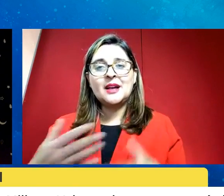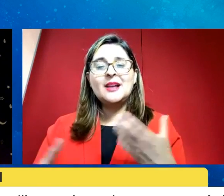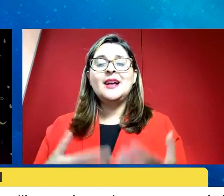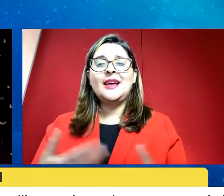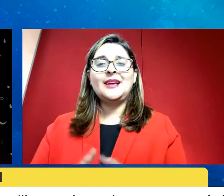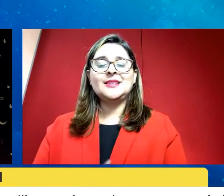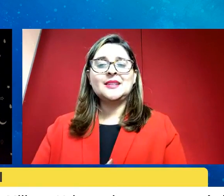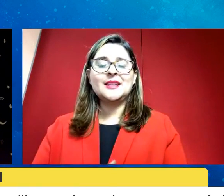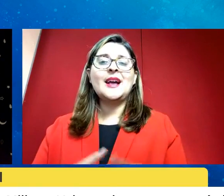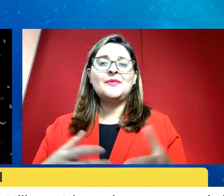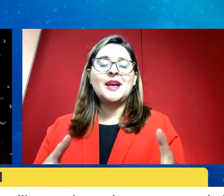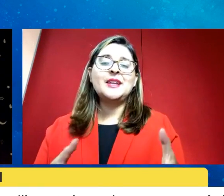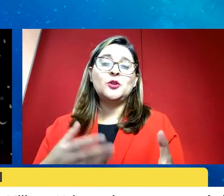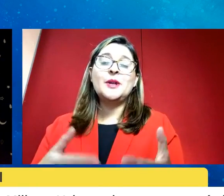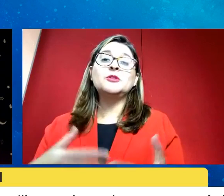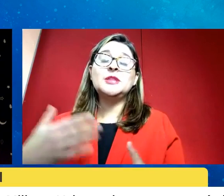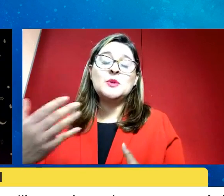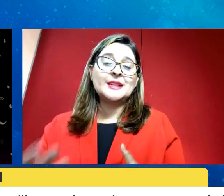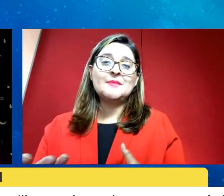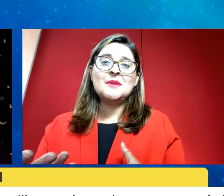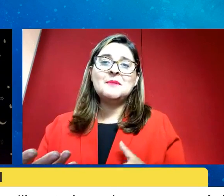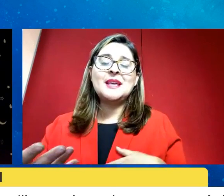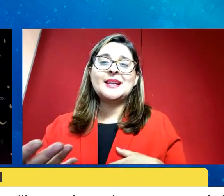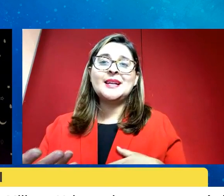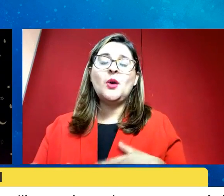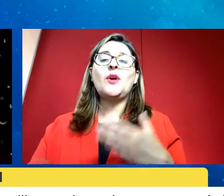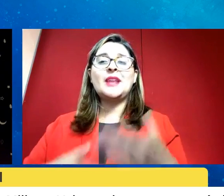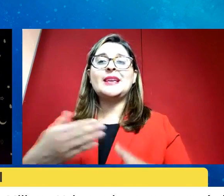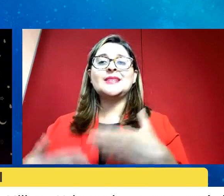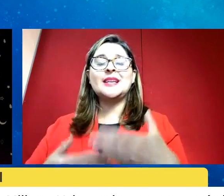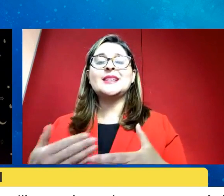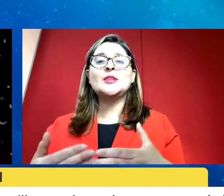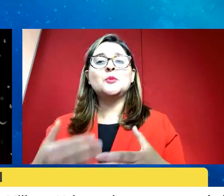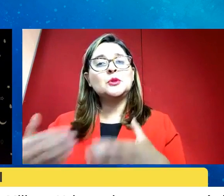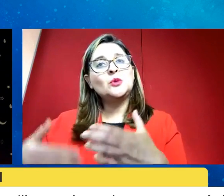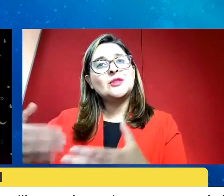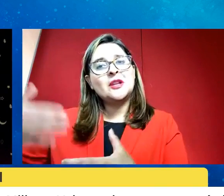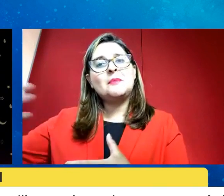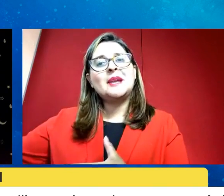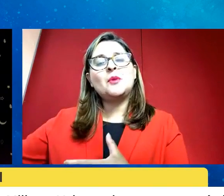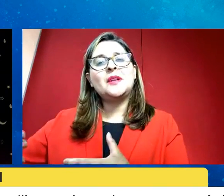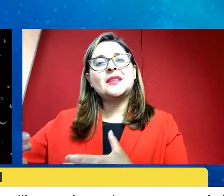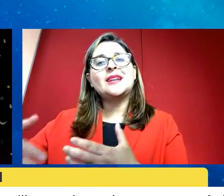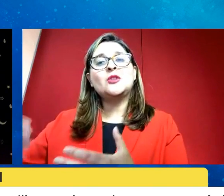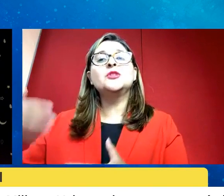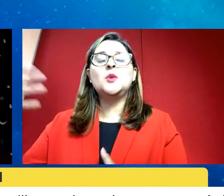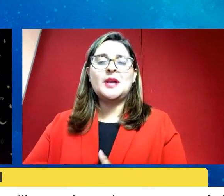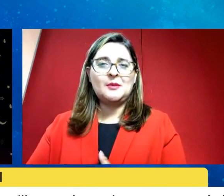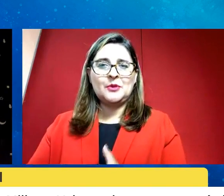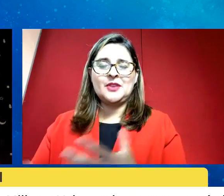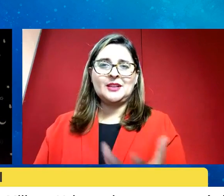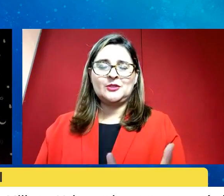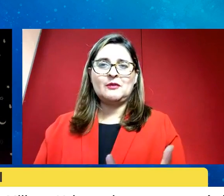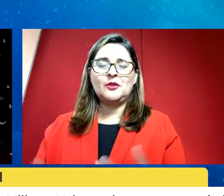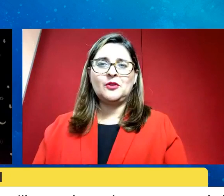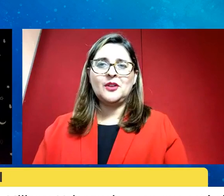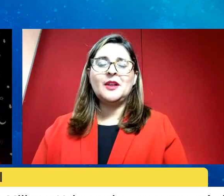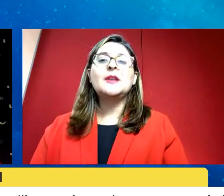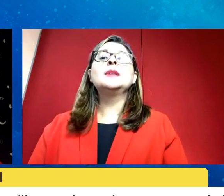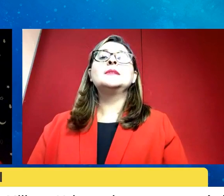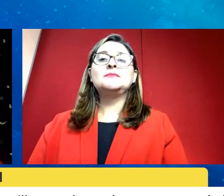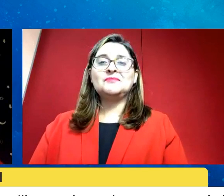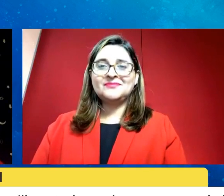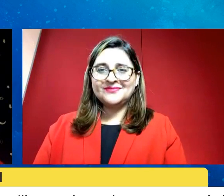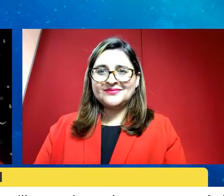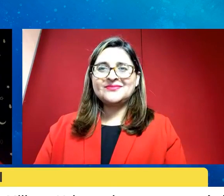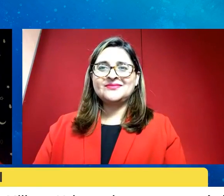proyecto pueda echarse a andar y con una continuidad también Villarca, ¿o habrá que seguir haciendo postulaciones para poder darle continuidad al proyecto? No, con eso, o